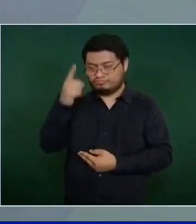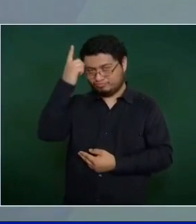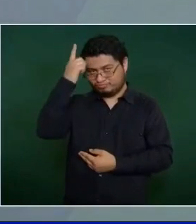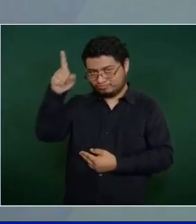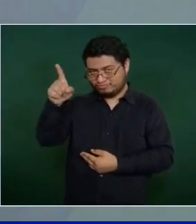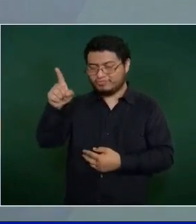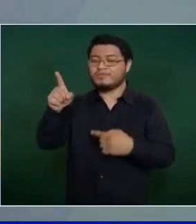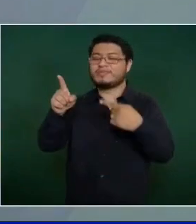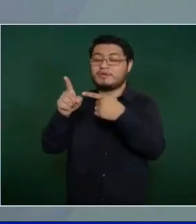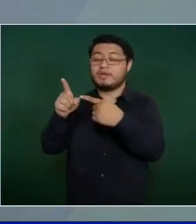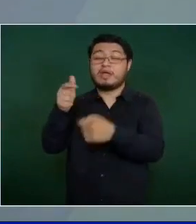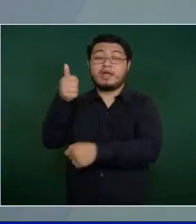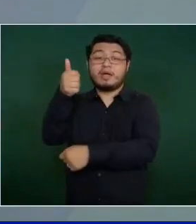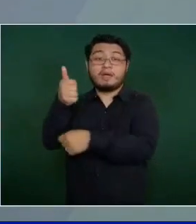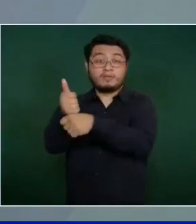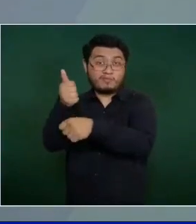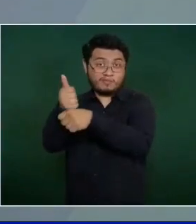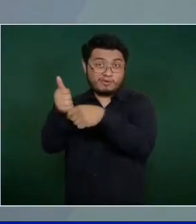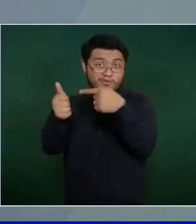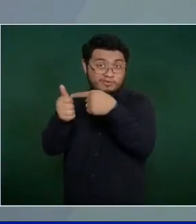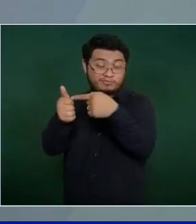fue